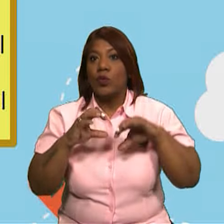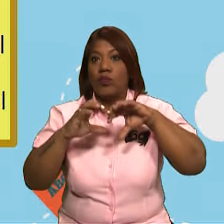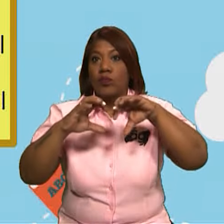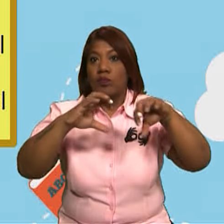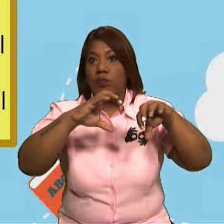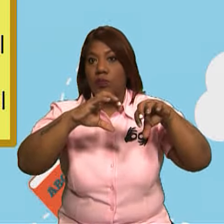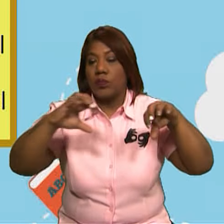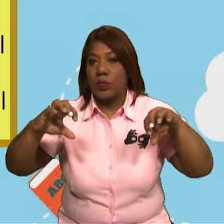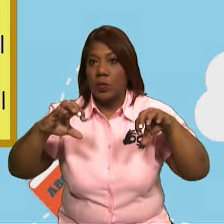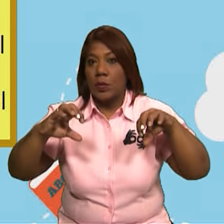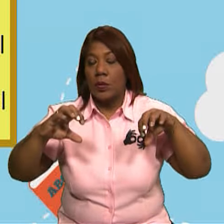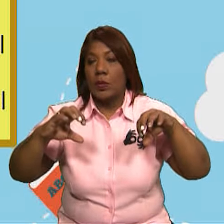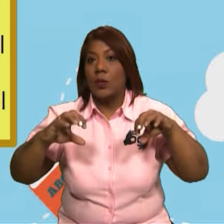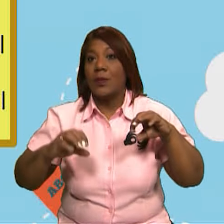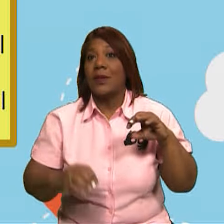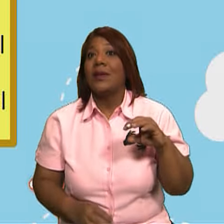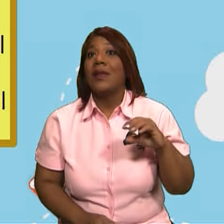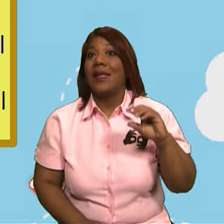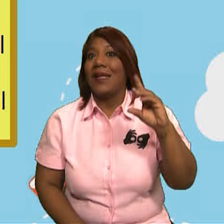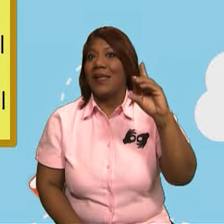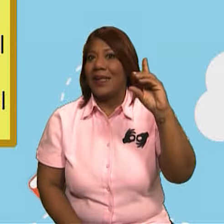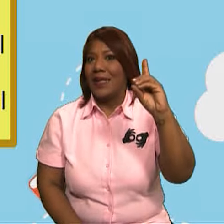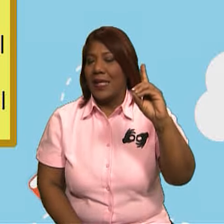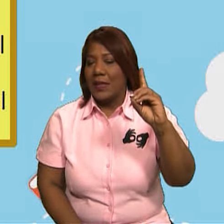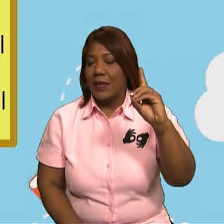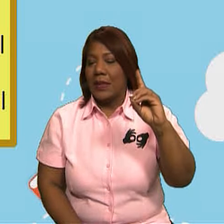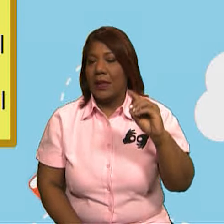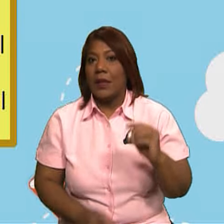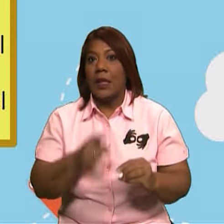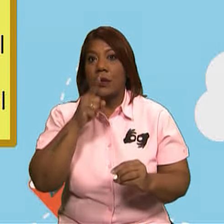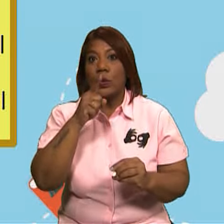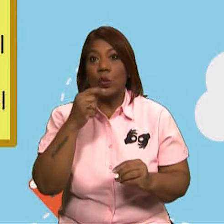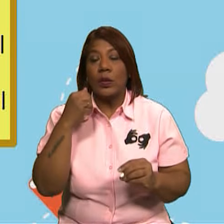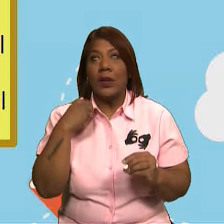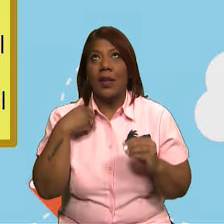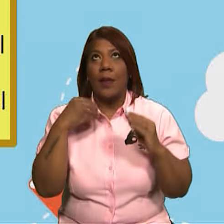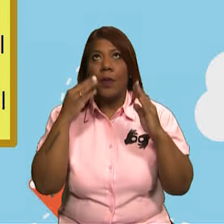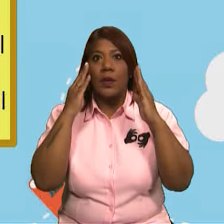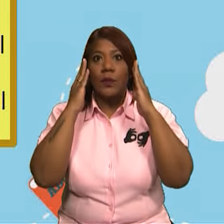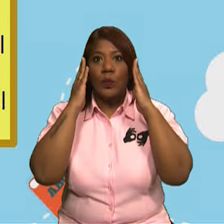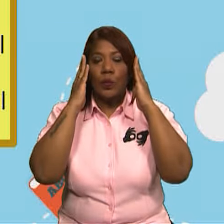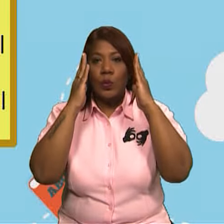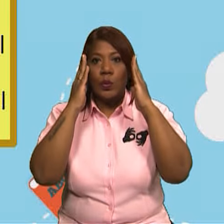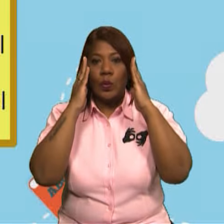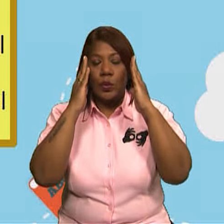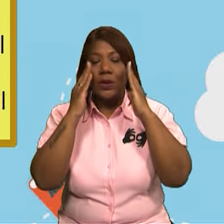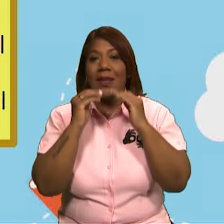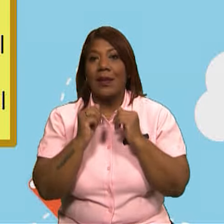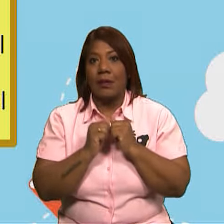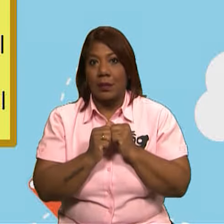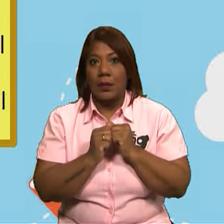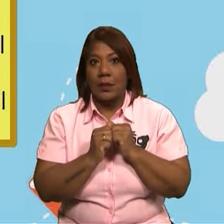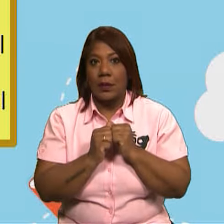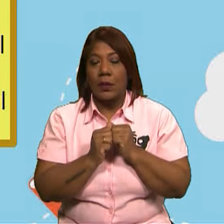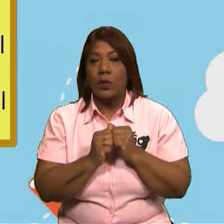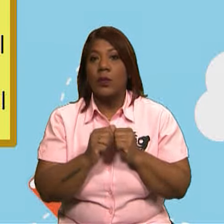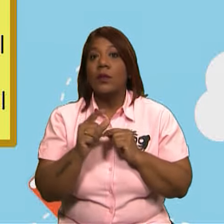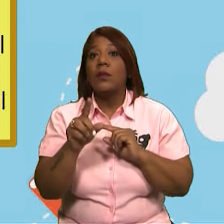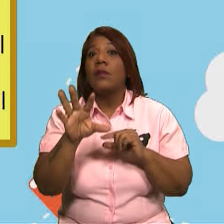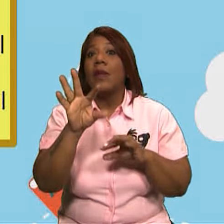el dividendo en decenas, y para esto hay que observar el divisor y así elegir la descomposición más